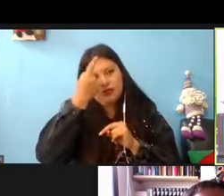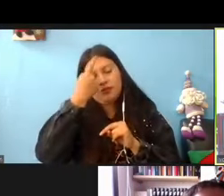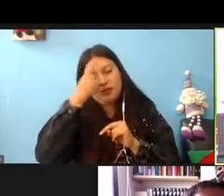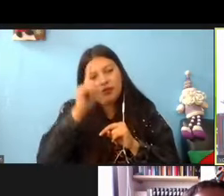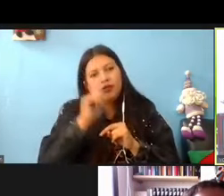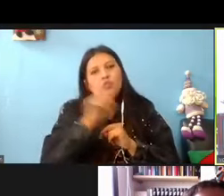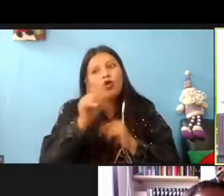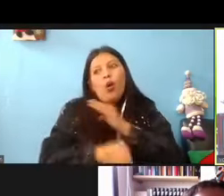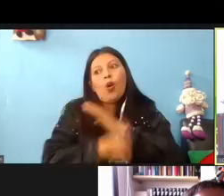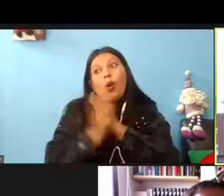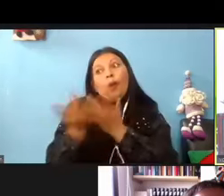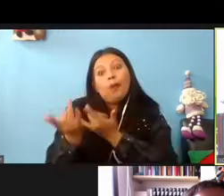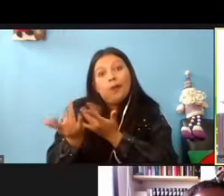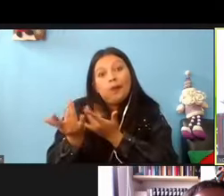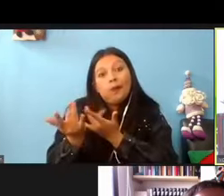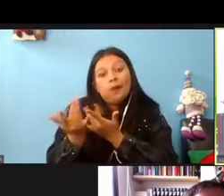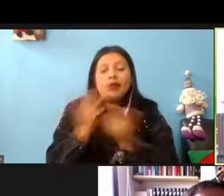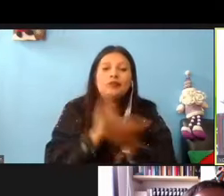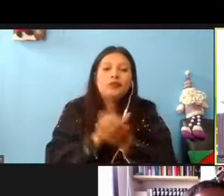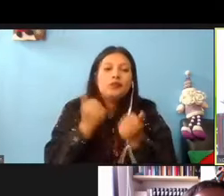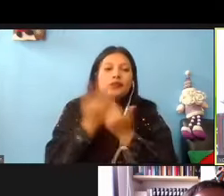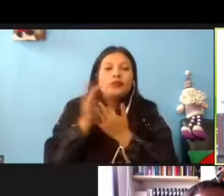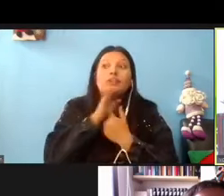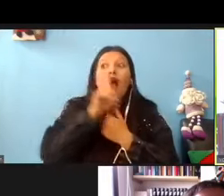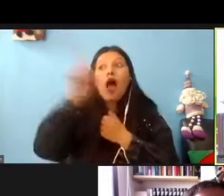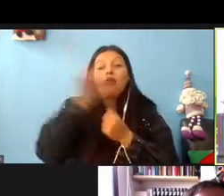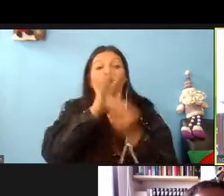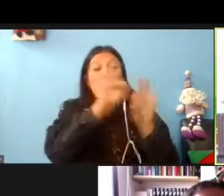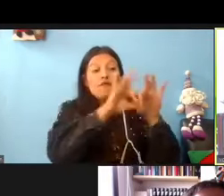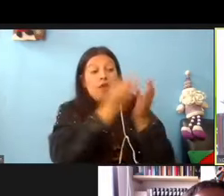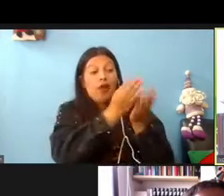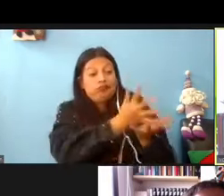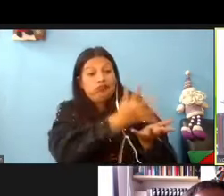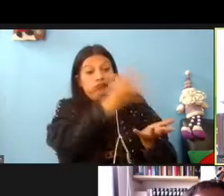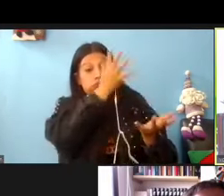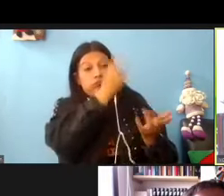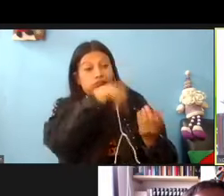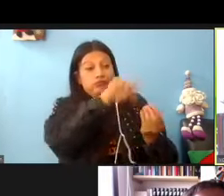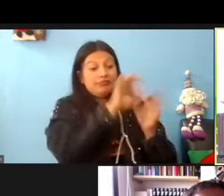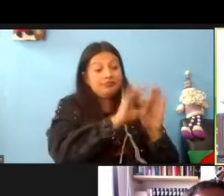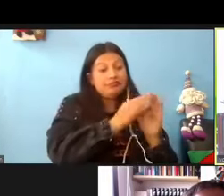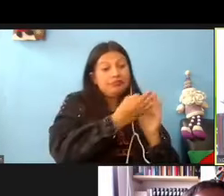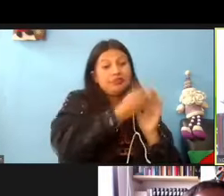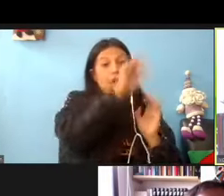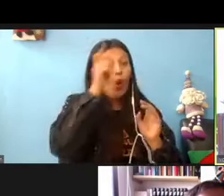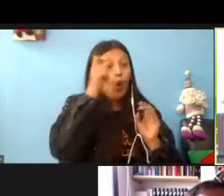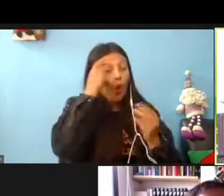no sigamos esperando que sean las élites del poder las que